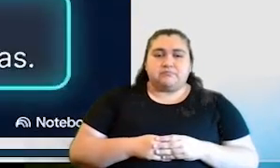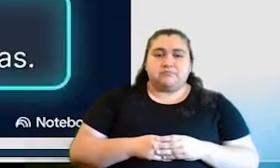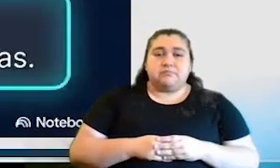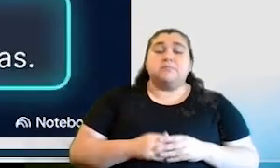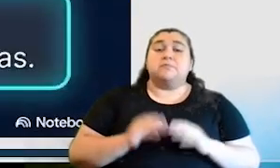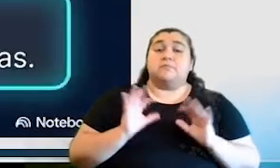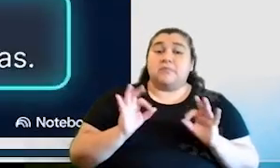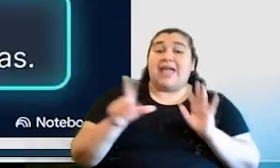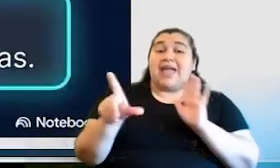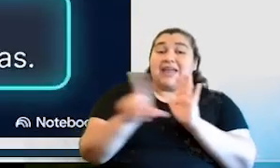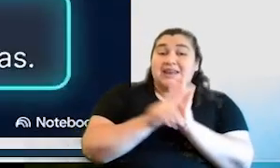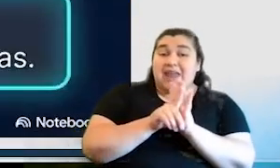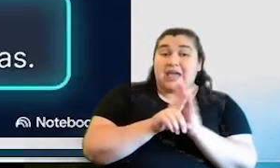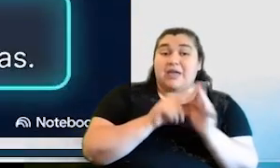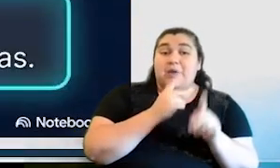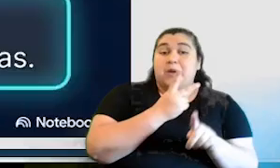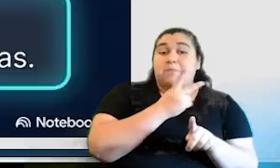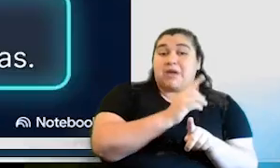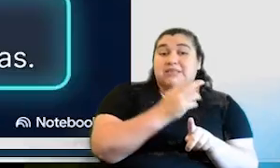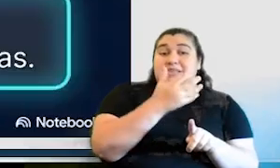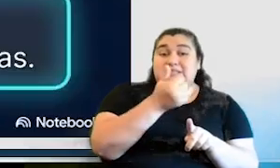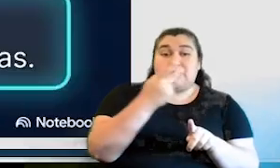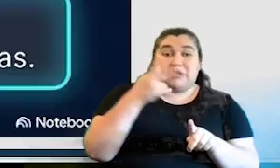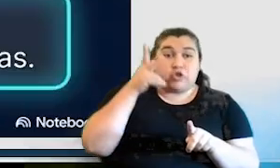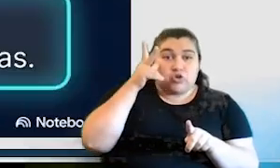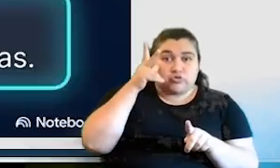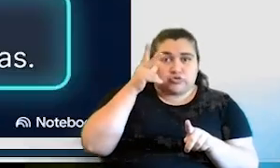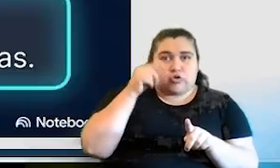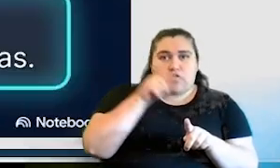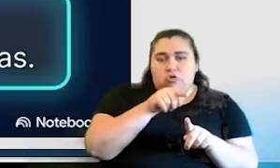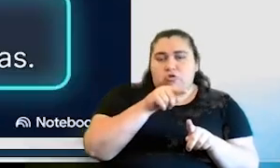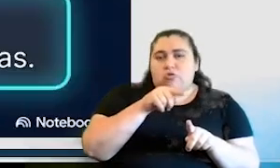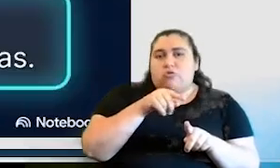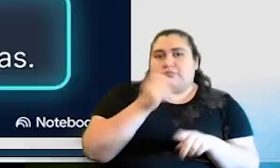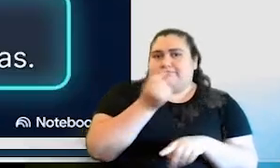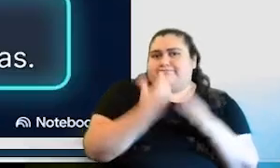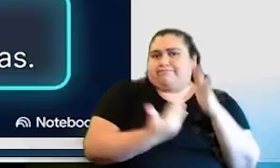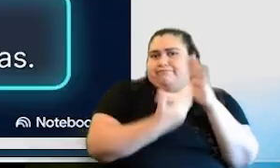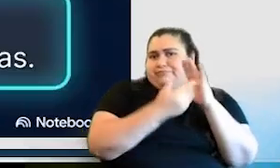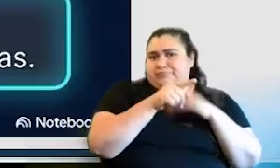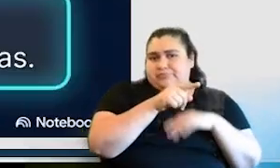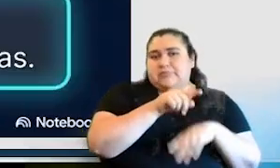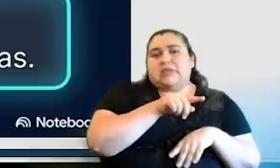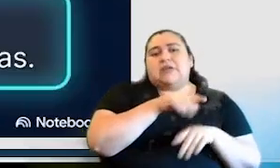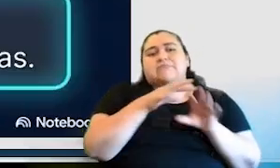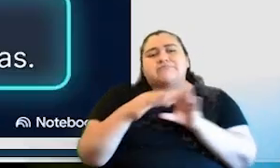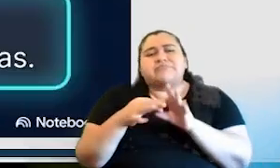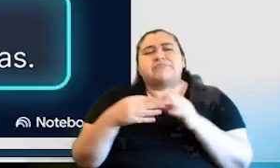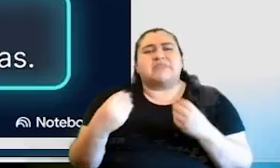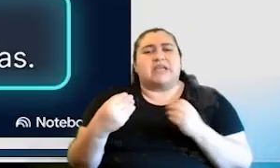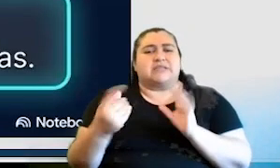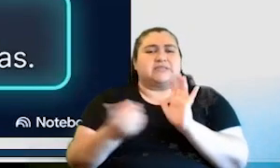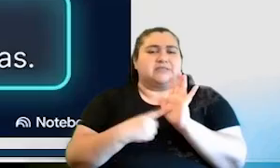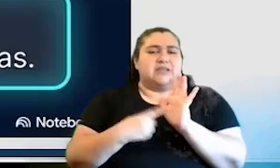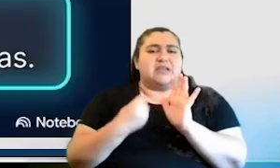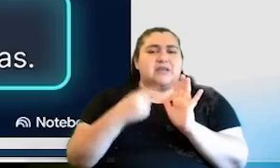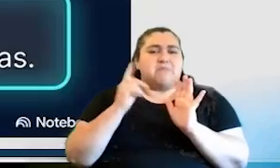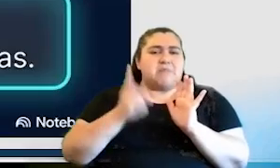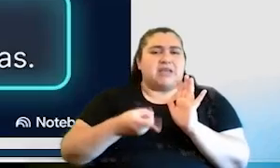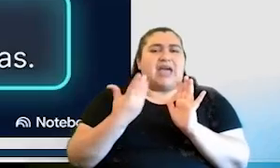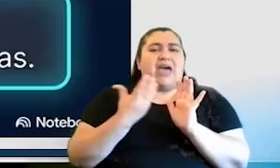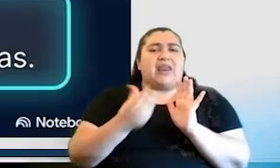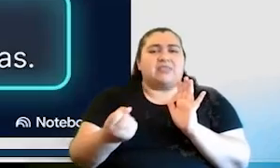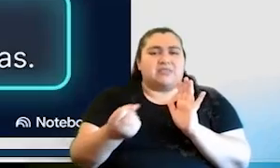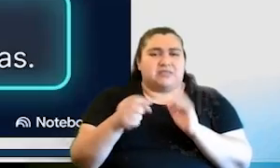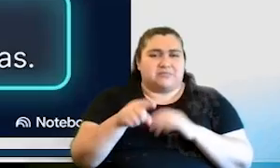la ley 2628, la reglamentación que aplica puntualmente para esta metodología de retención a través